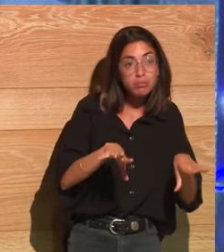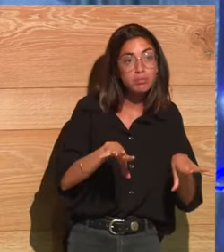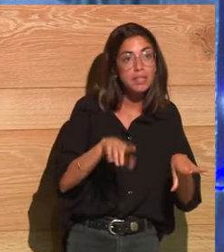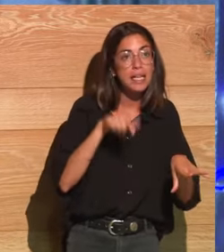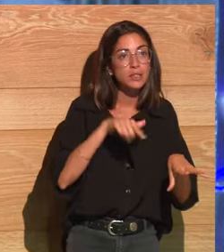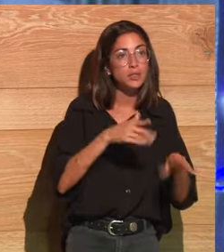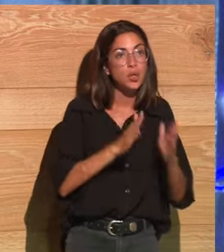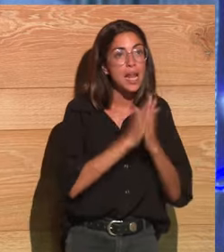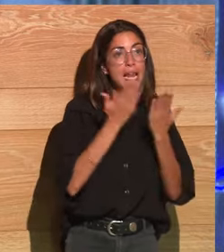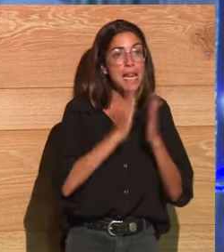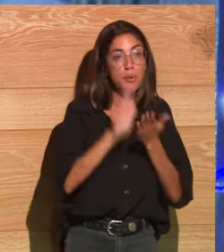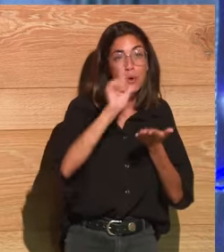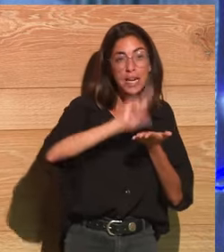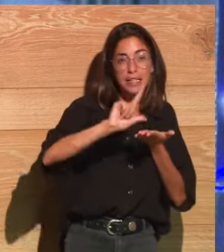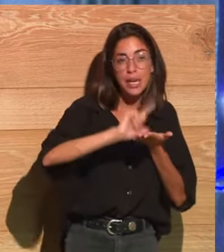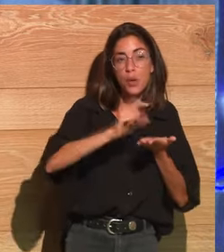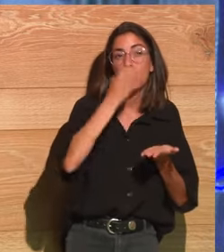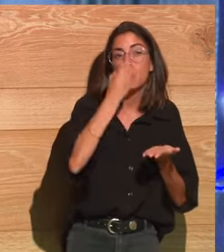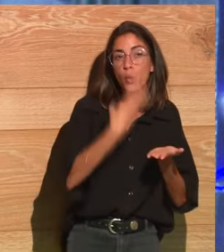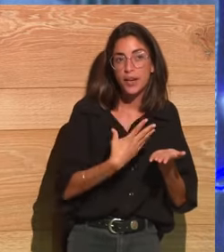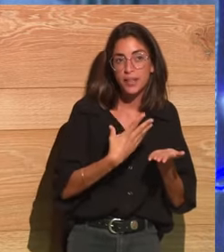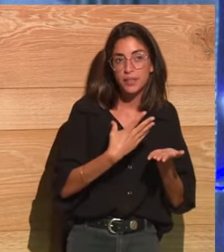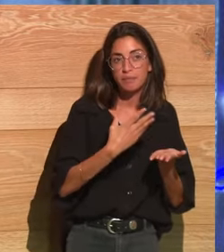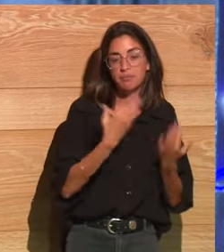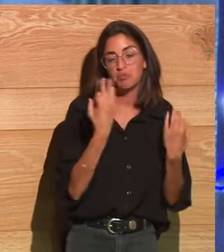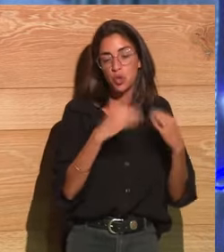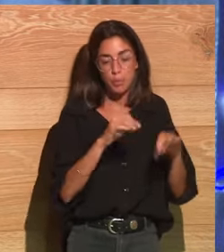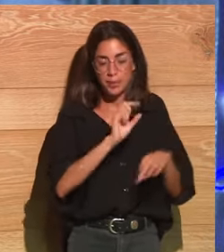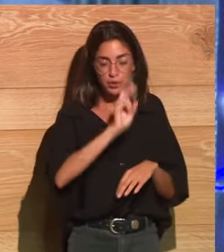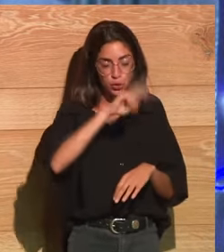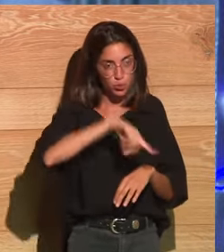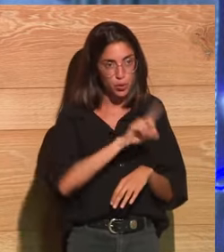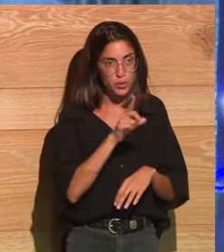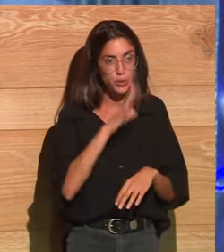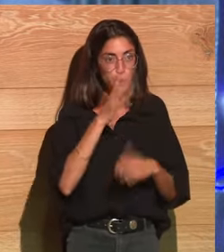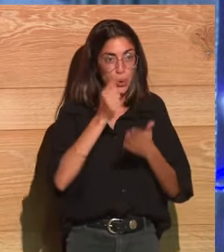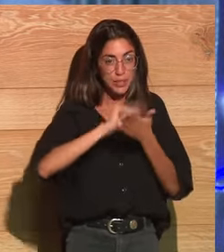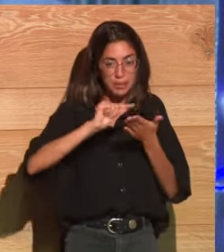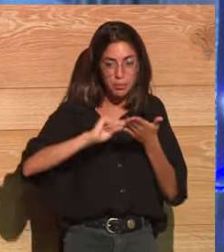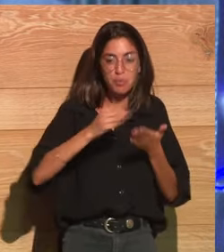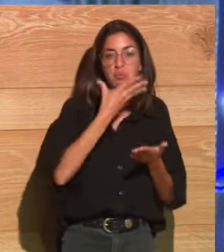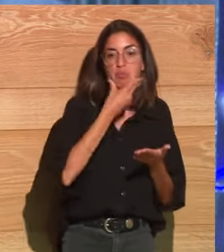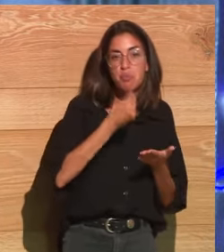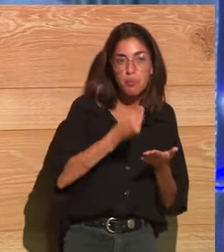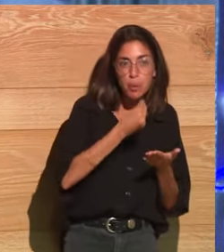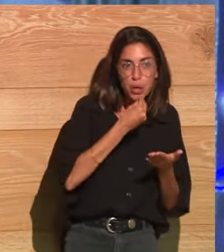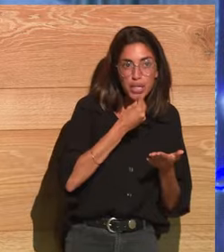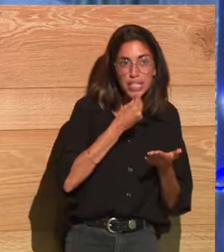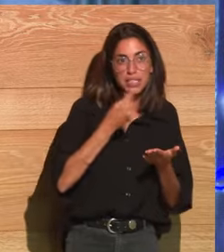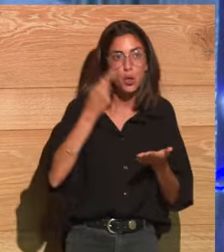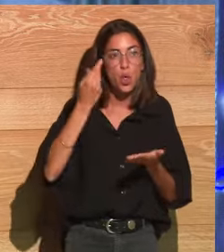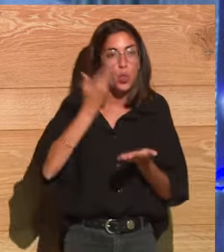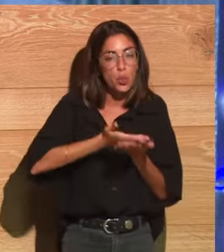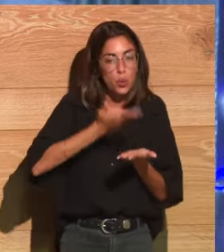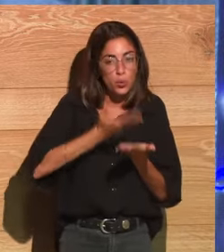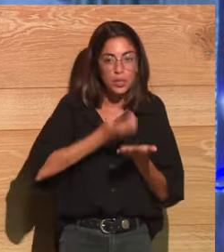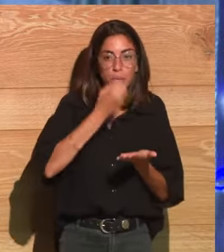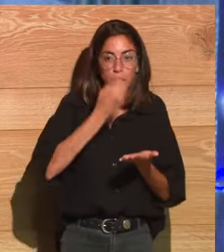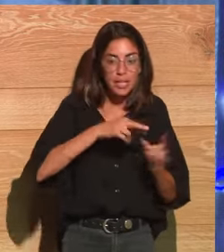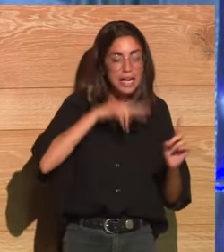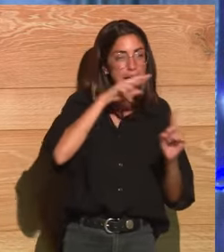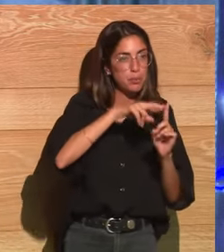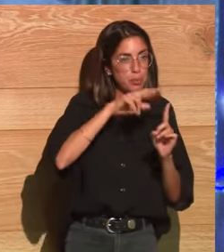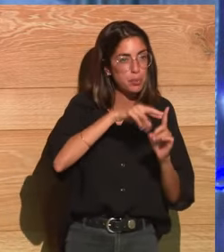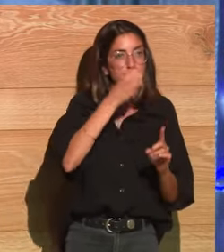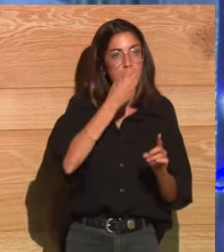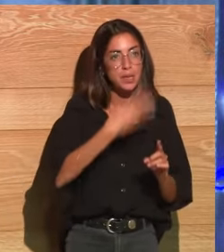libro literario. Esté bien escrito, bellamente escrito, bien documentado, bien referenciado. Y